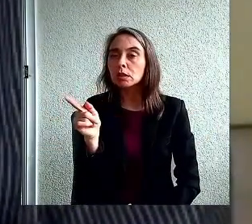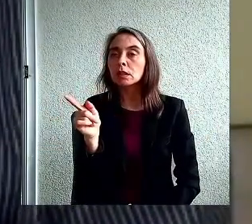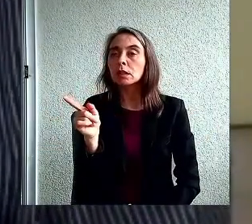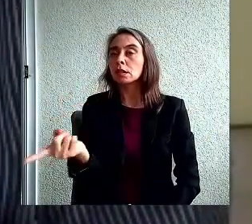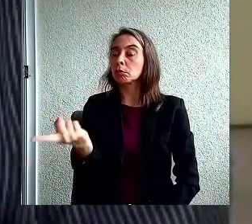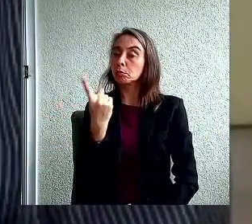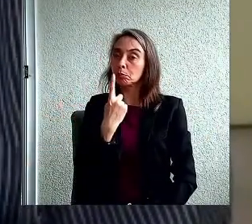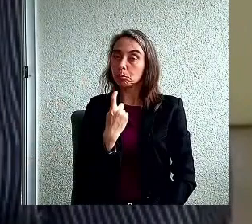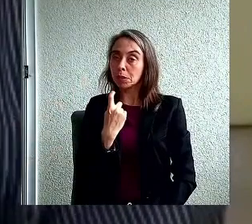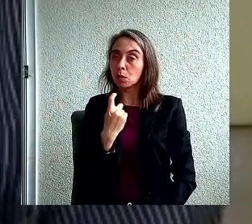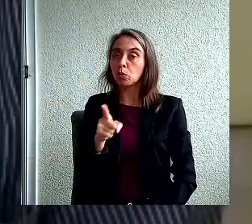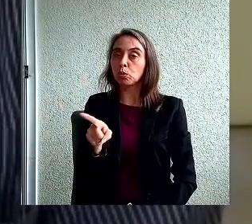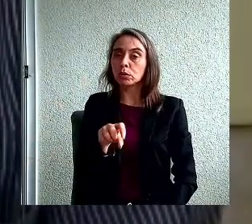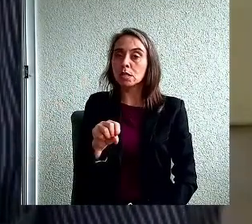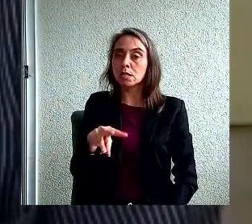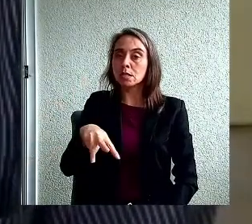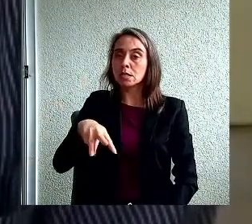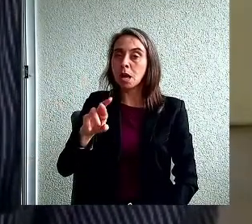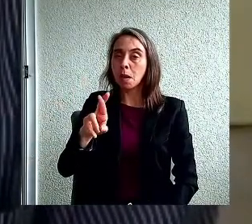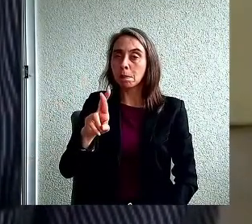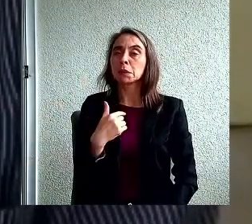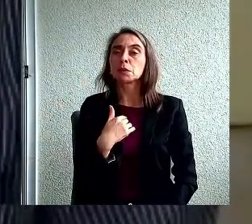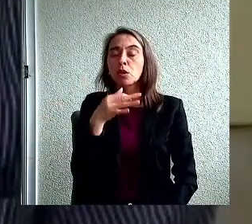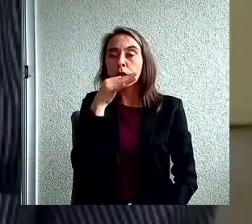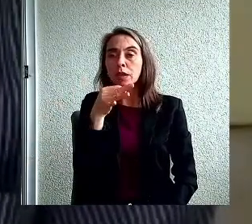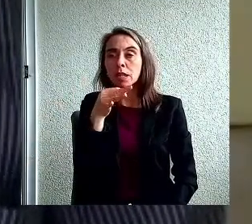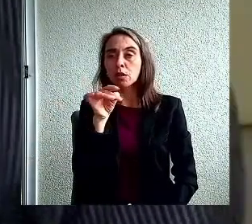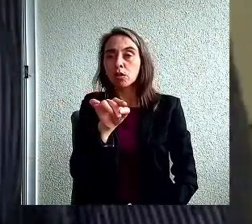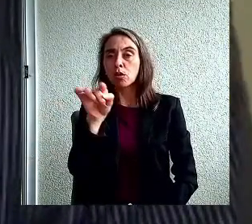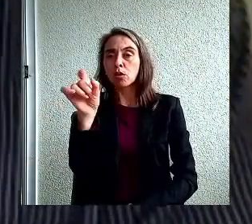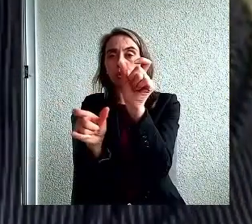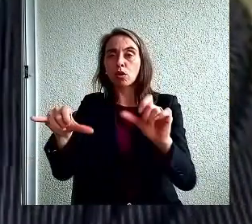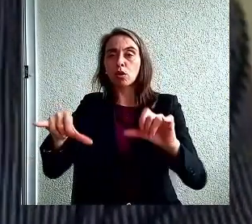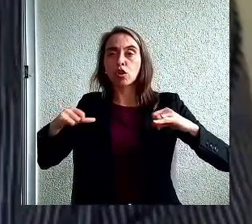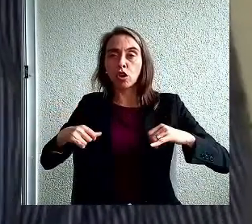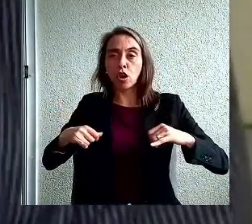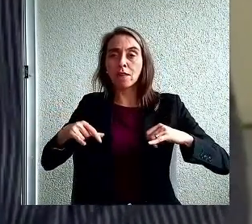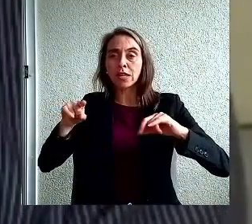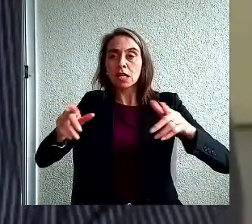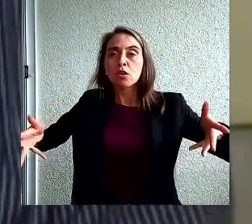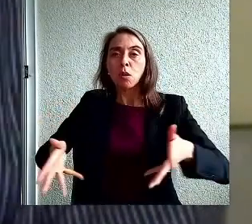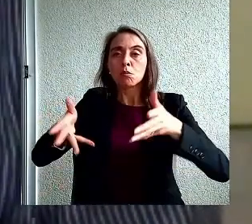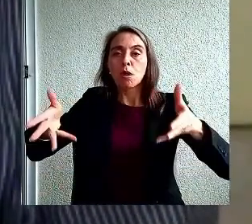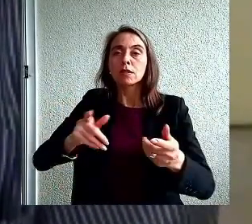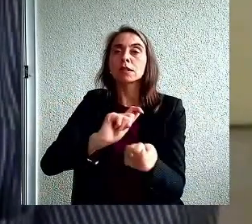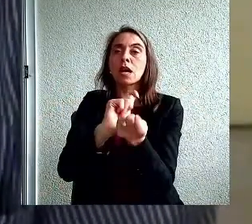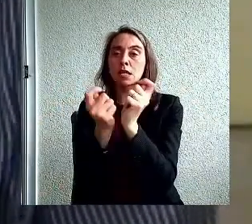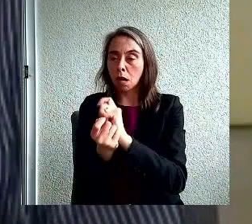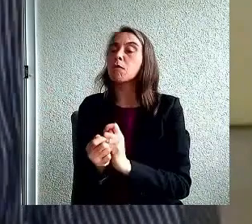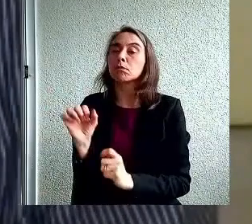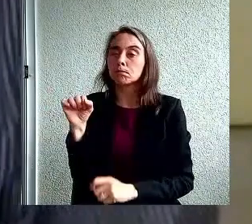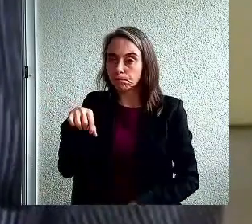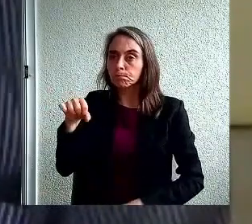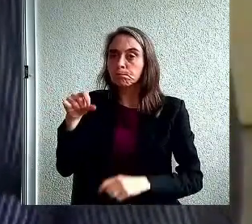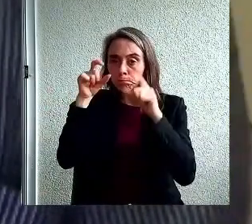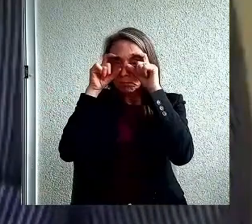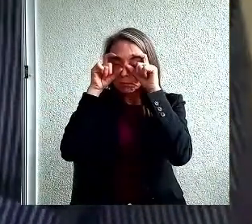carro ahora. Ellos son los que llevan la voz cantante y que se han sacrificado muchísimo. Es